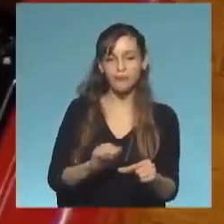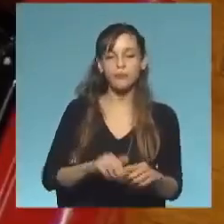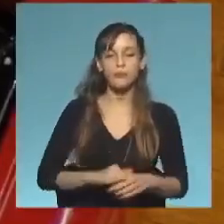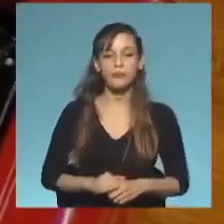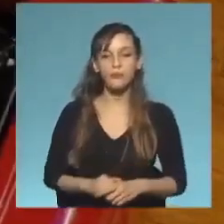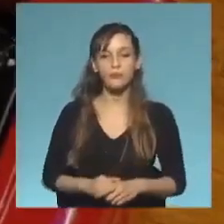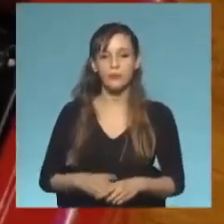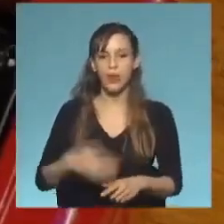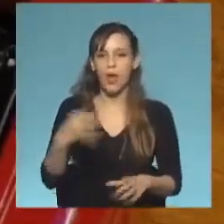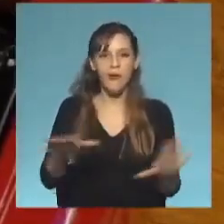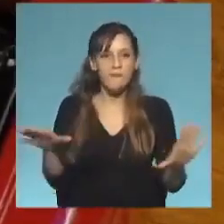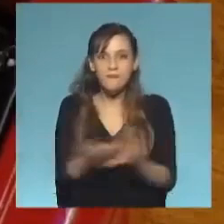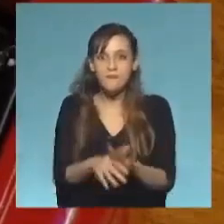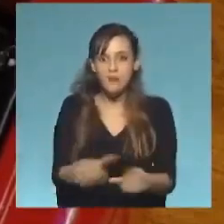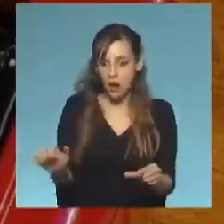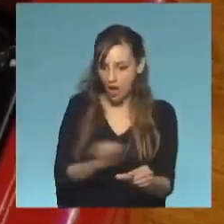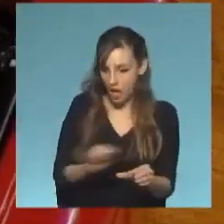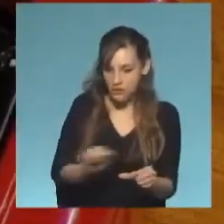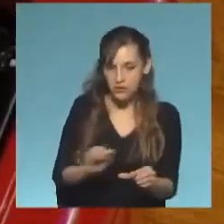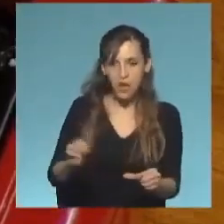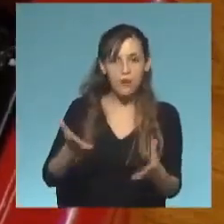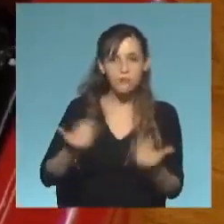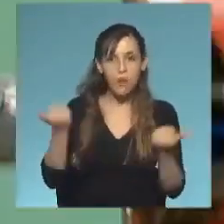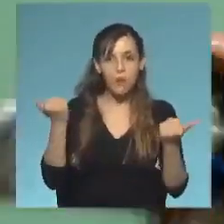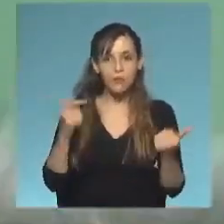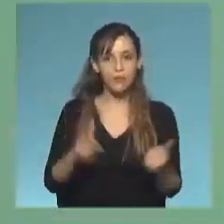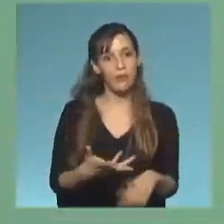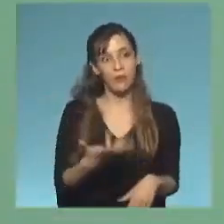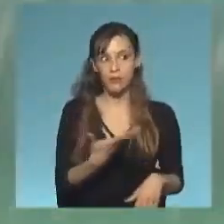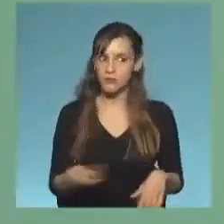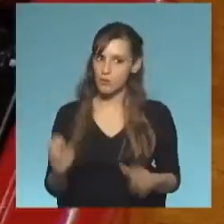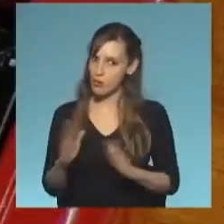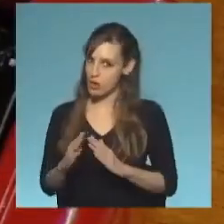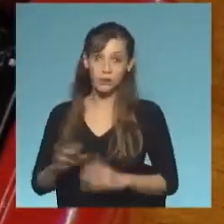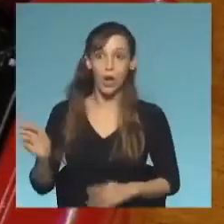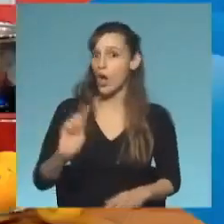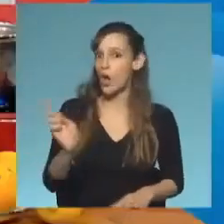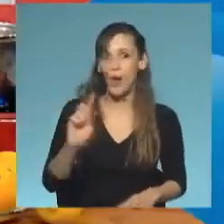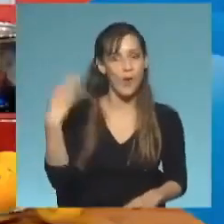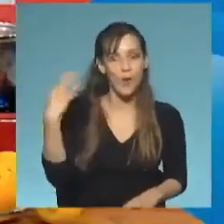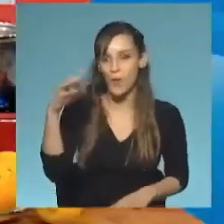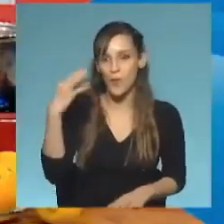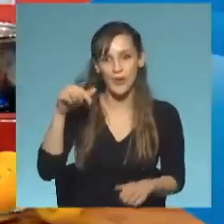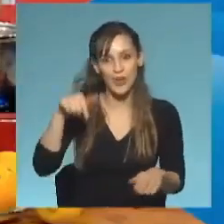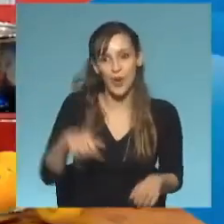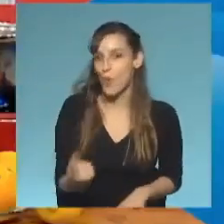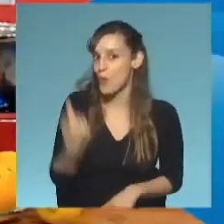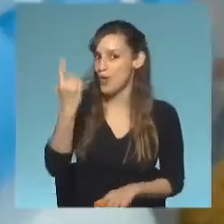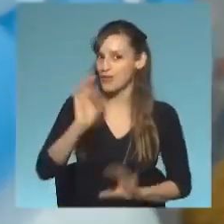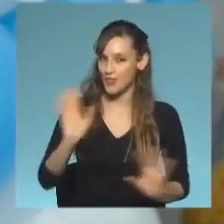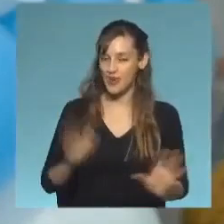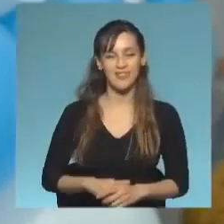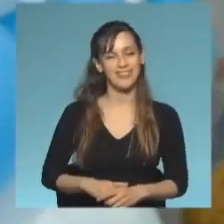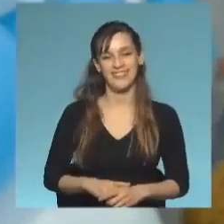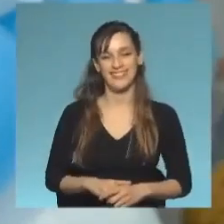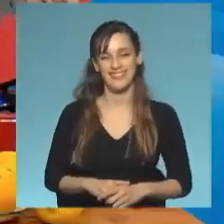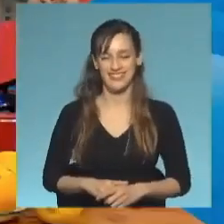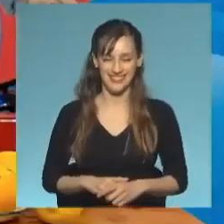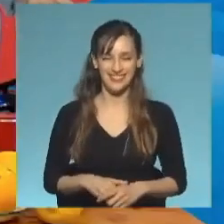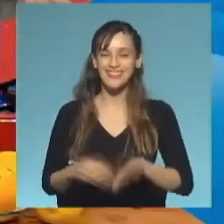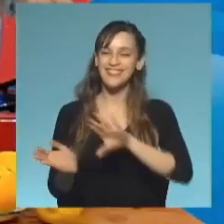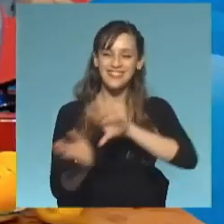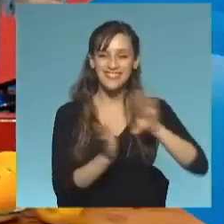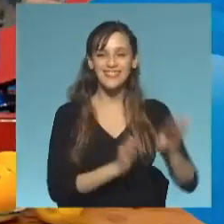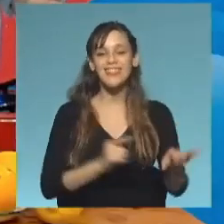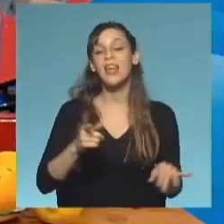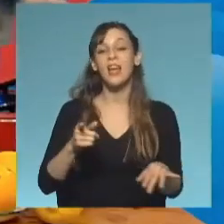que raya. Qué bien que raya. Espectacular, me lo llevo para no, casa. No que es el único. Ahí estamos. Ahí estamos. Entonces ya se siente